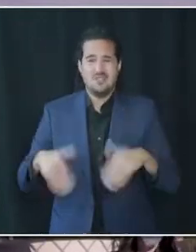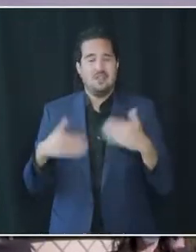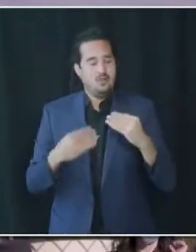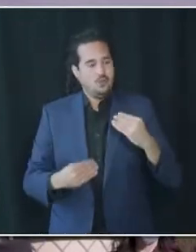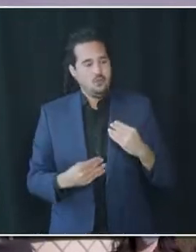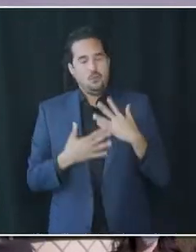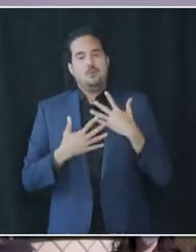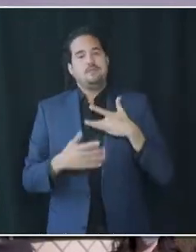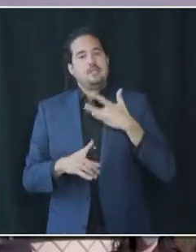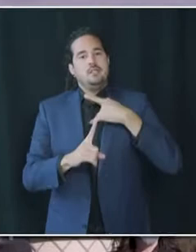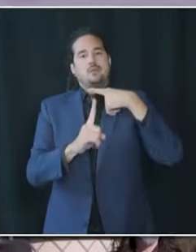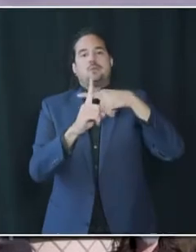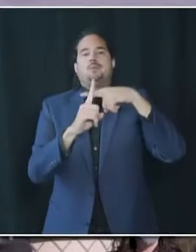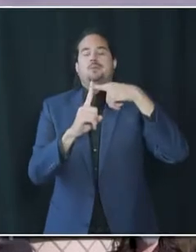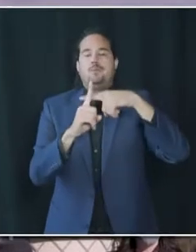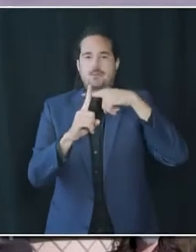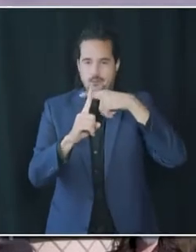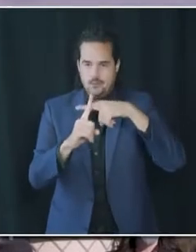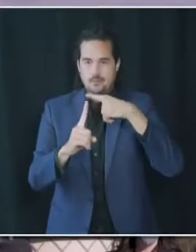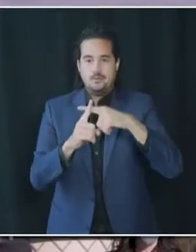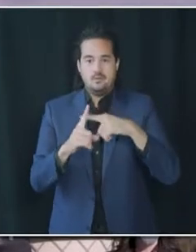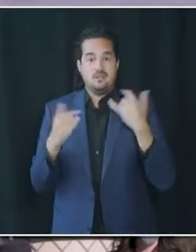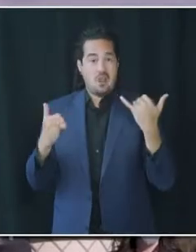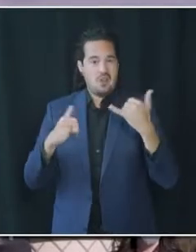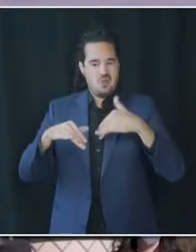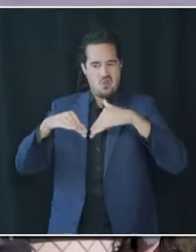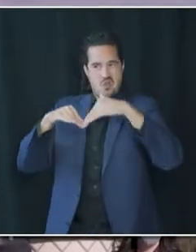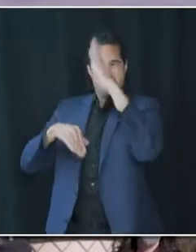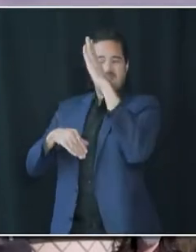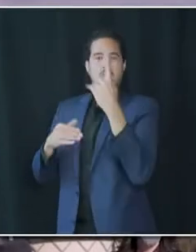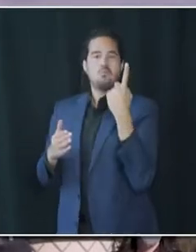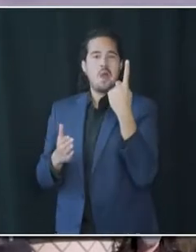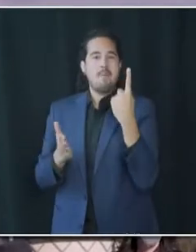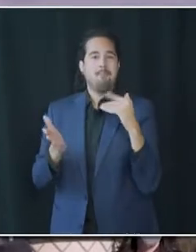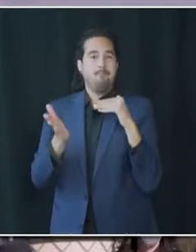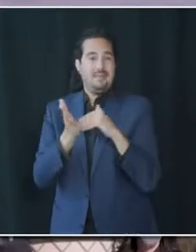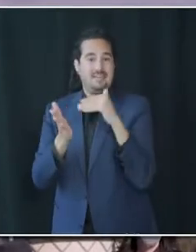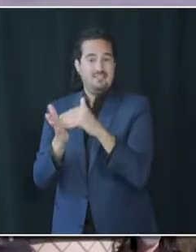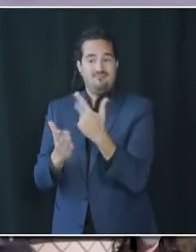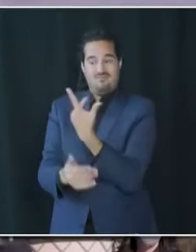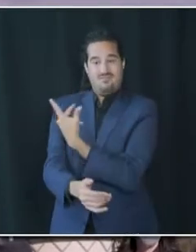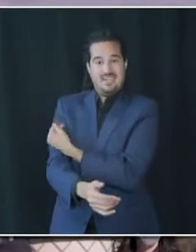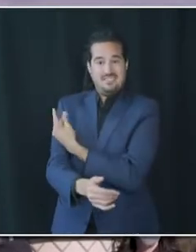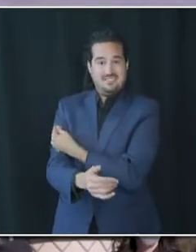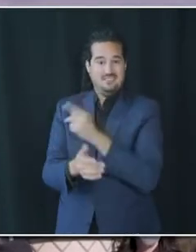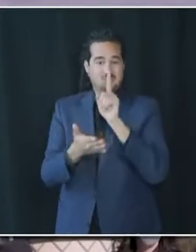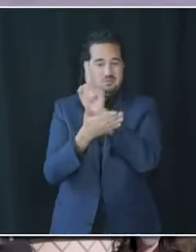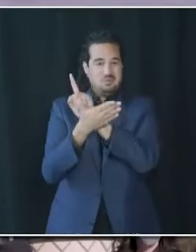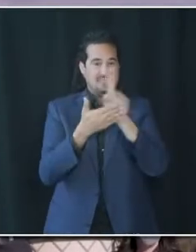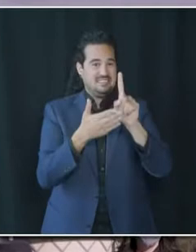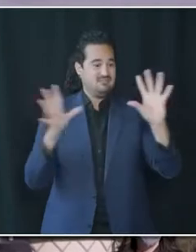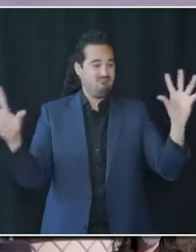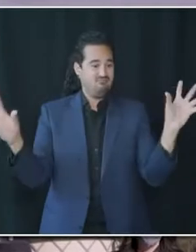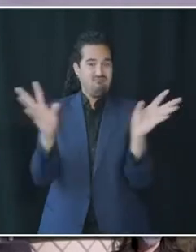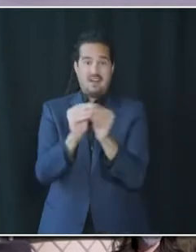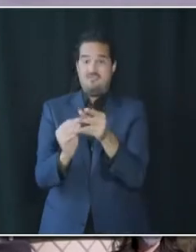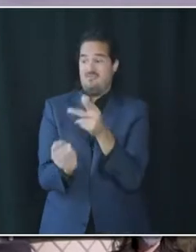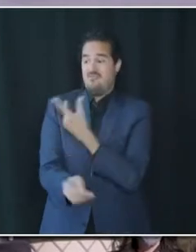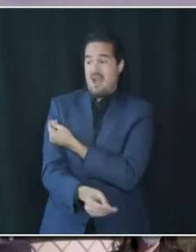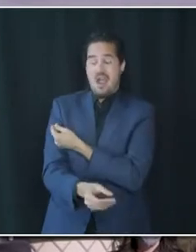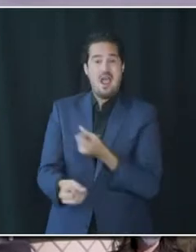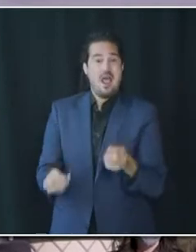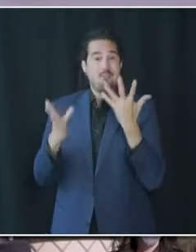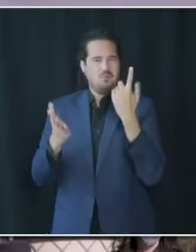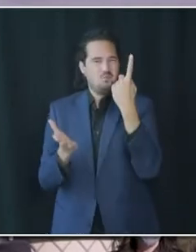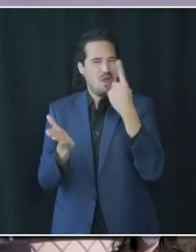de medio millón de vacunas administradas actualmente por semana y ciertamente podemos